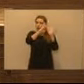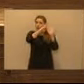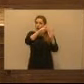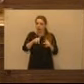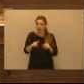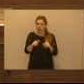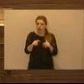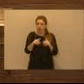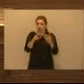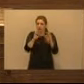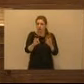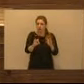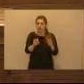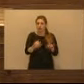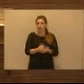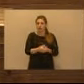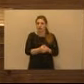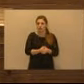cuando